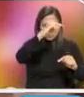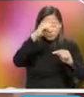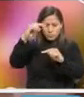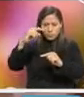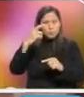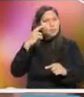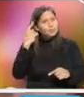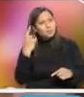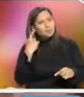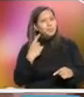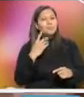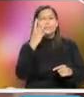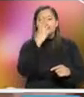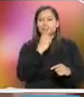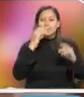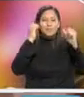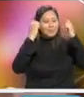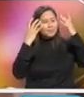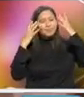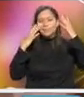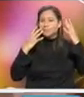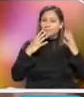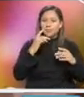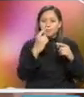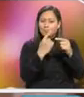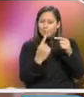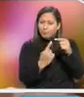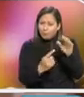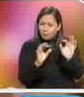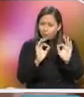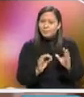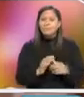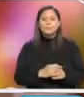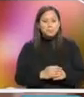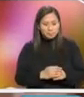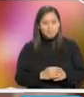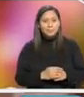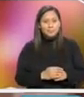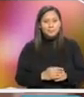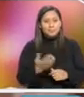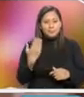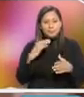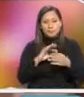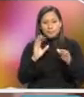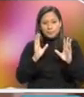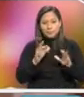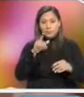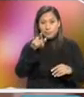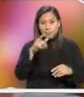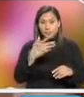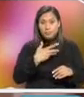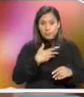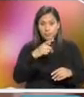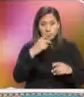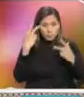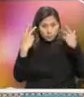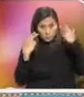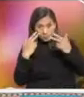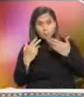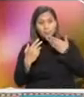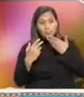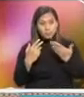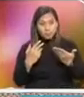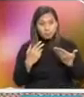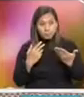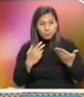que te deja es un efecto de volumen, ¿no? Y unos rizos perfectamente bien hechos. Sí, como yo te comentaba, si tú tienes un buen corte de cabello,